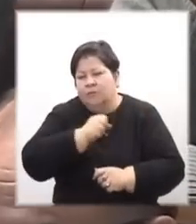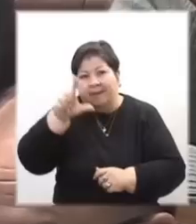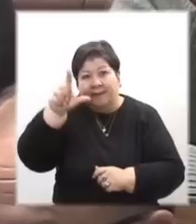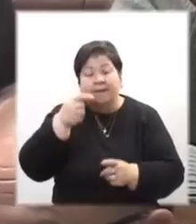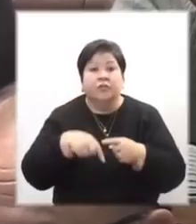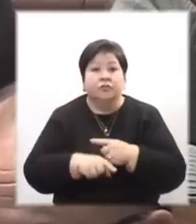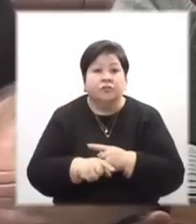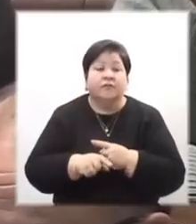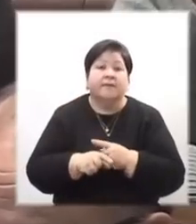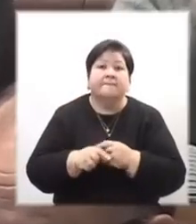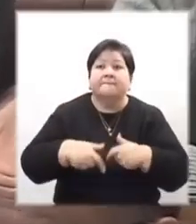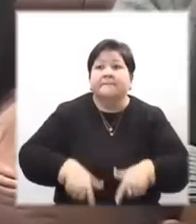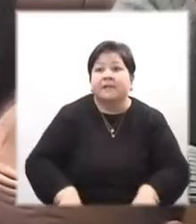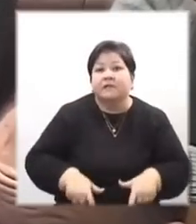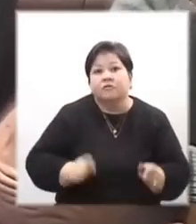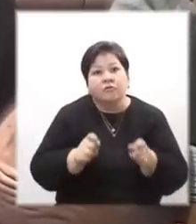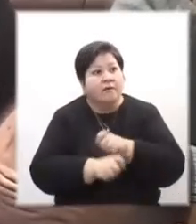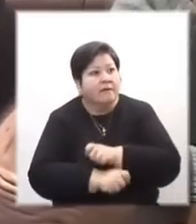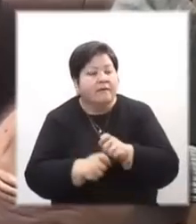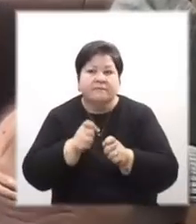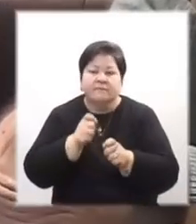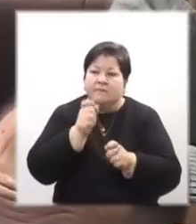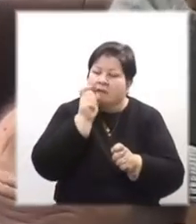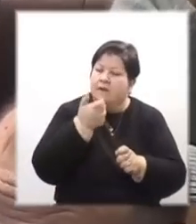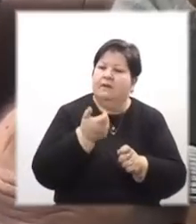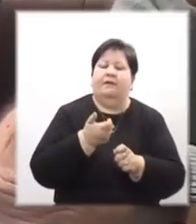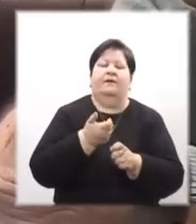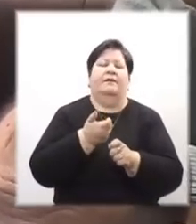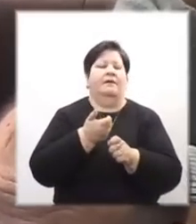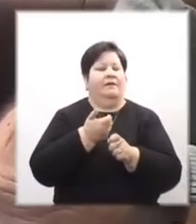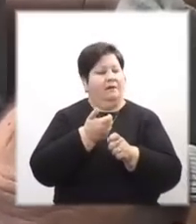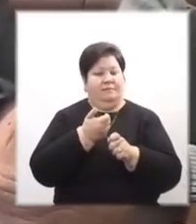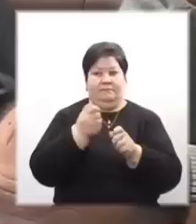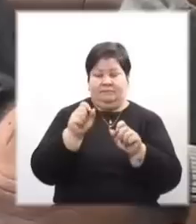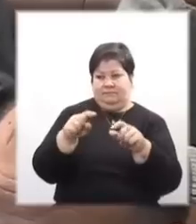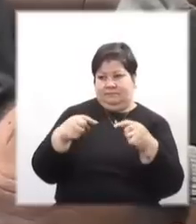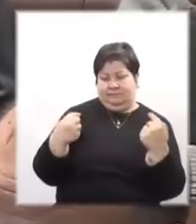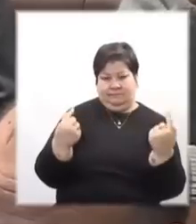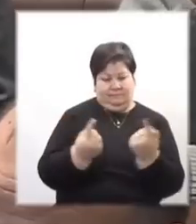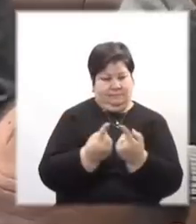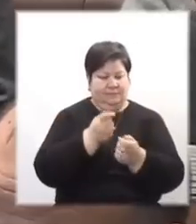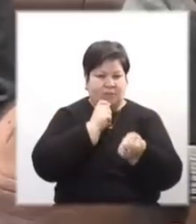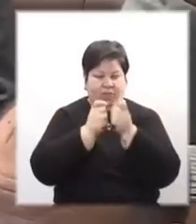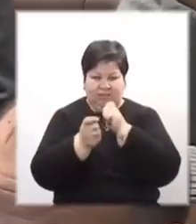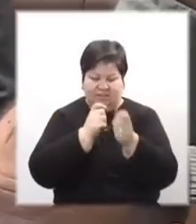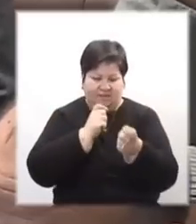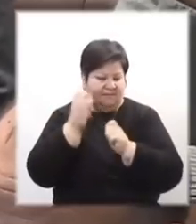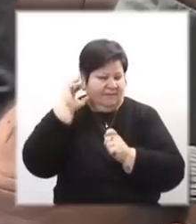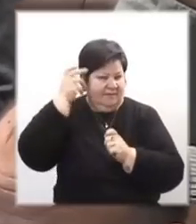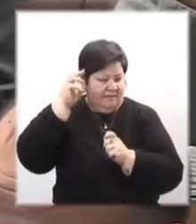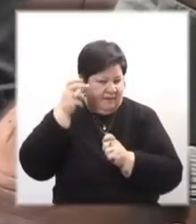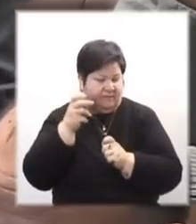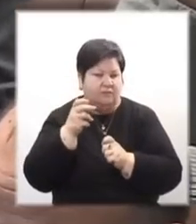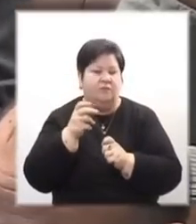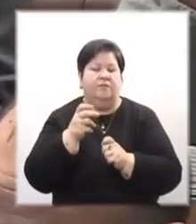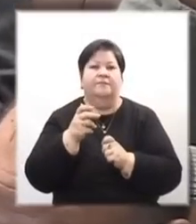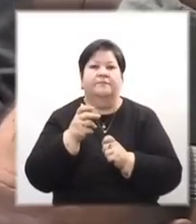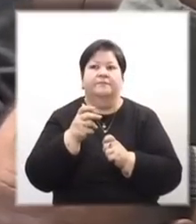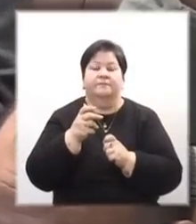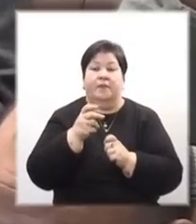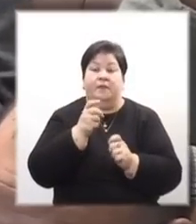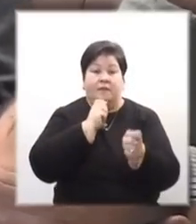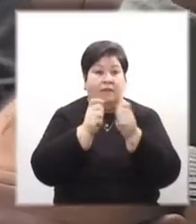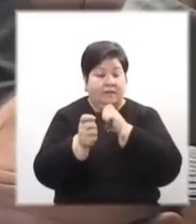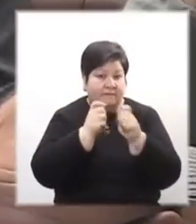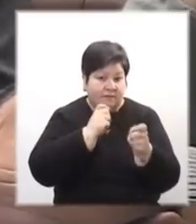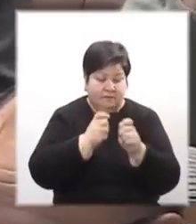Y entonces el ministro cambia la versión y dice, ante la perplejidad de todos y de las periodistas de Radio Carve que lo entrevistaron,